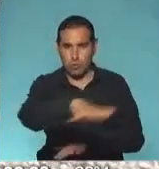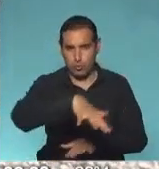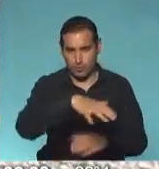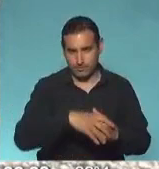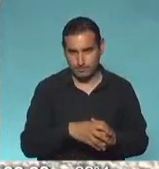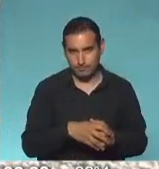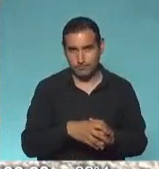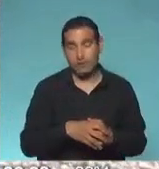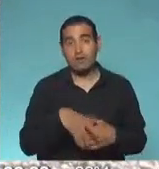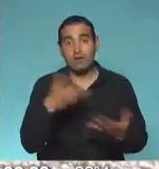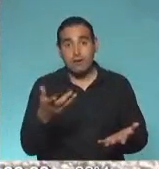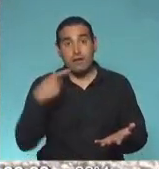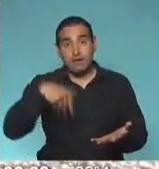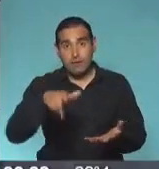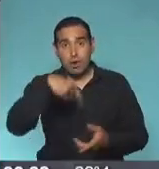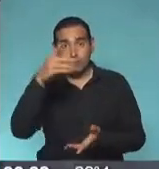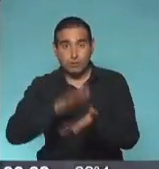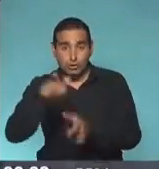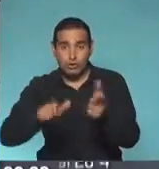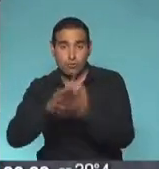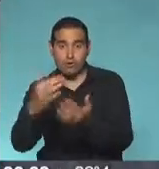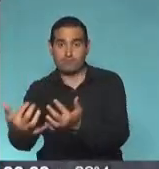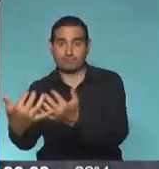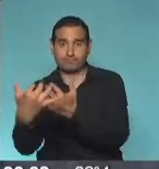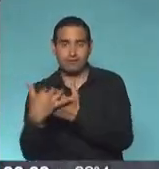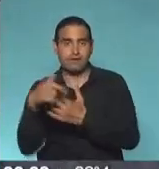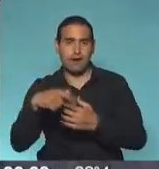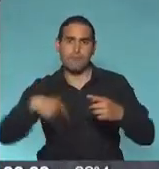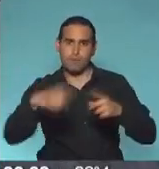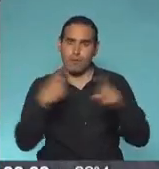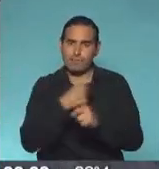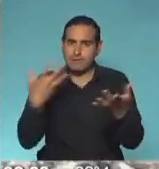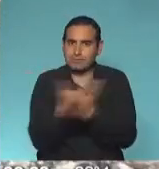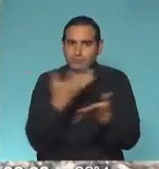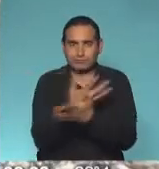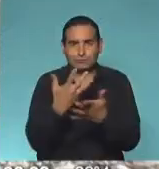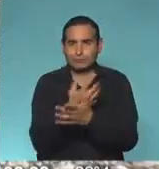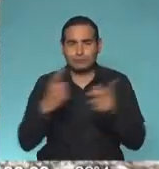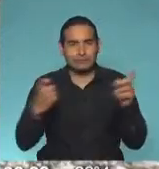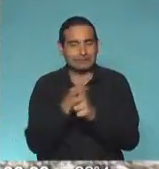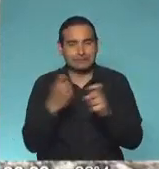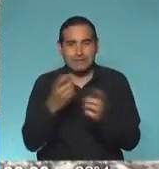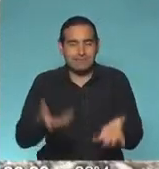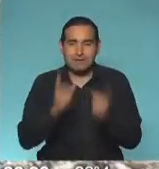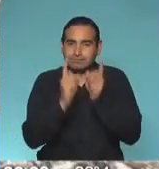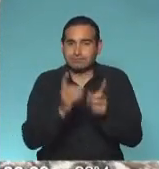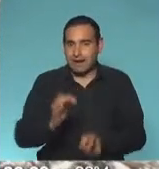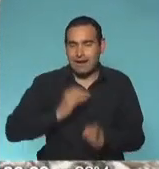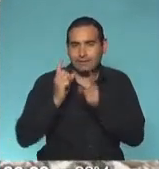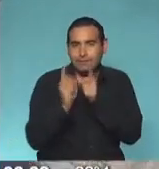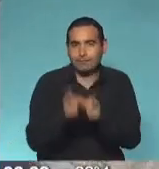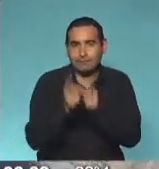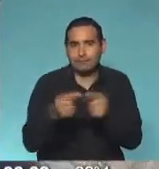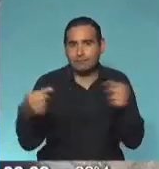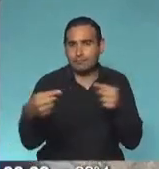llegados, lo que podría generar una catástrofe humanitaria enorme y garantizar décadas de futuros conflictos étnicos